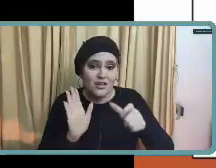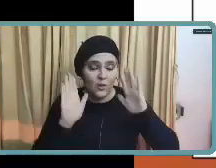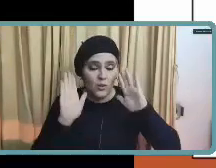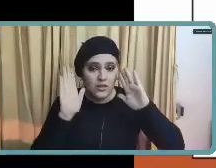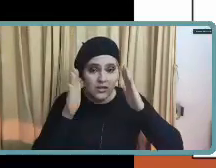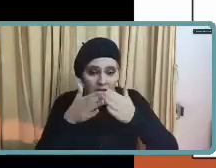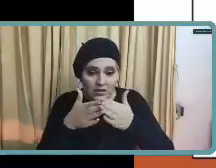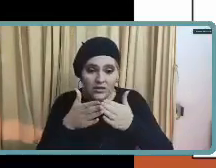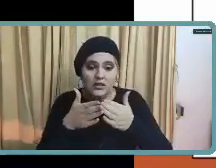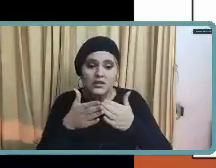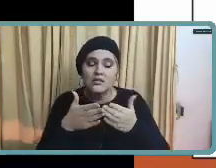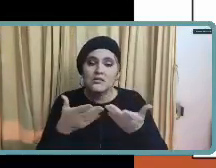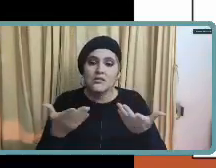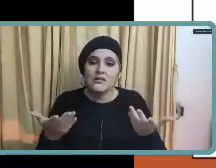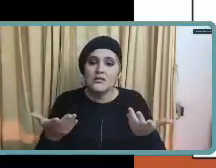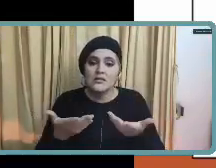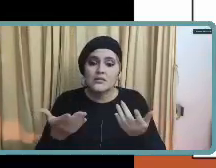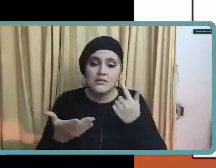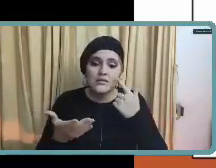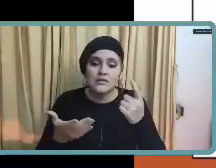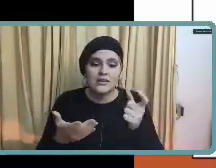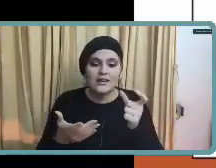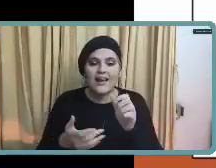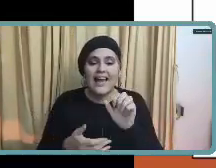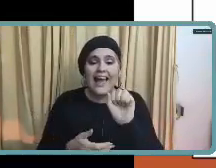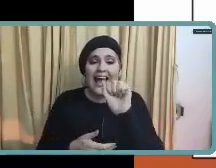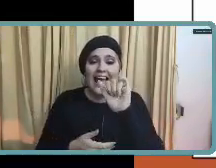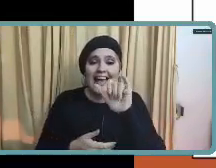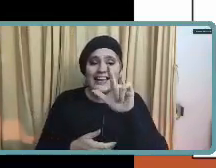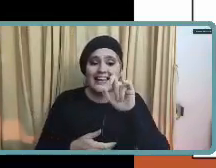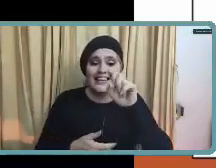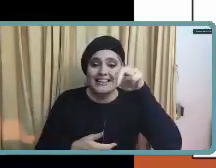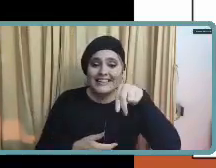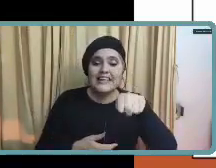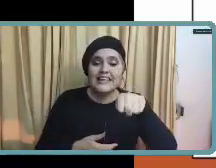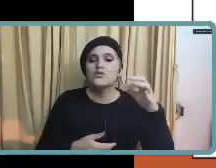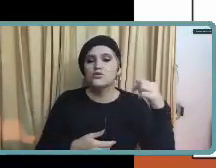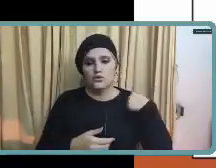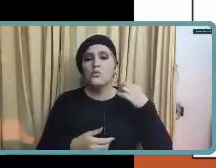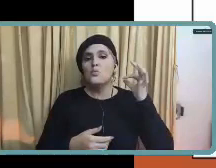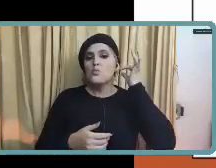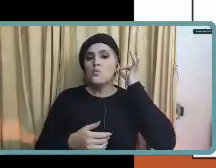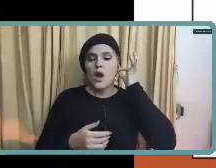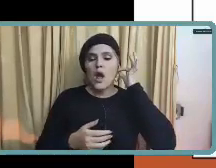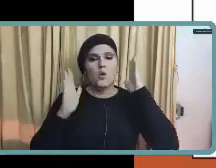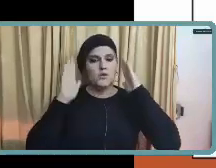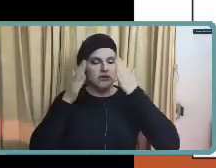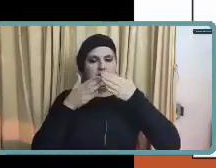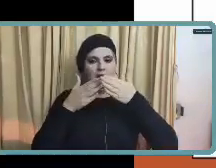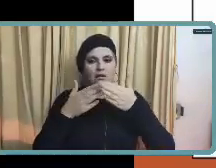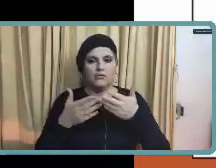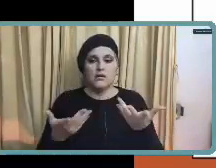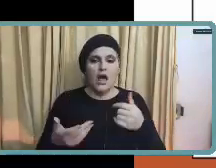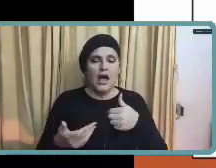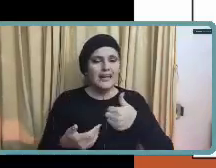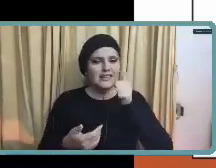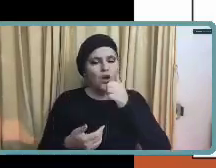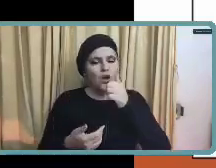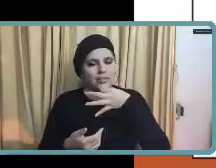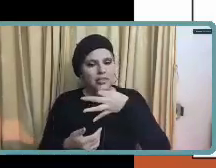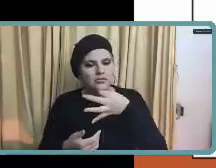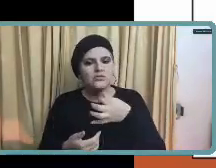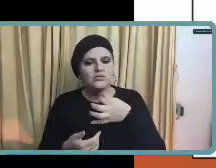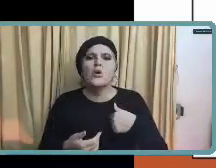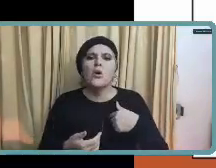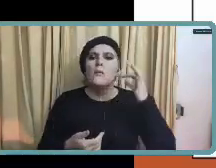de, como dice Aileen, ella es una mujer autista, ayer lo comentábamos también, y no una mujer con autismo, ¿ya?